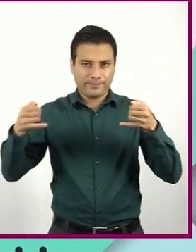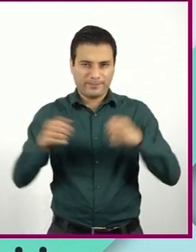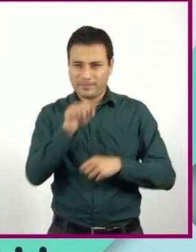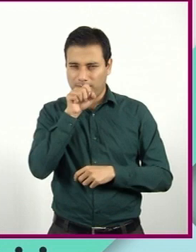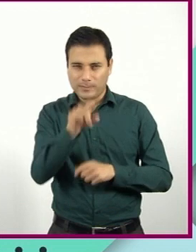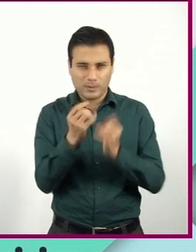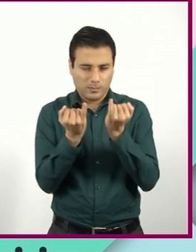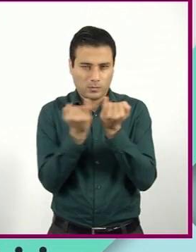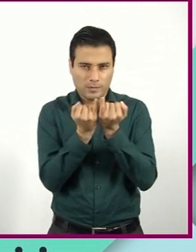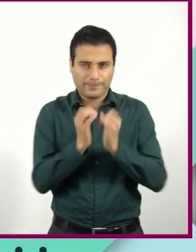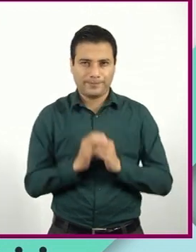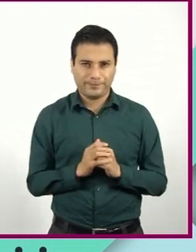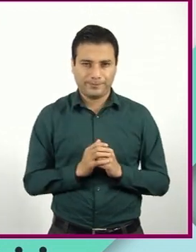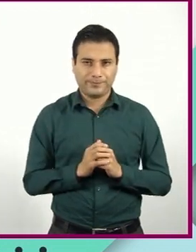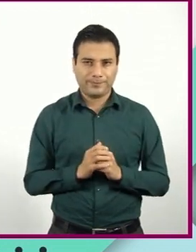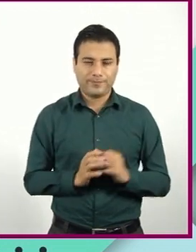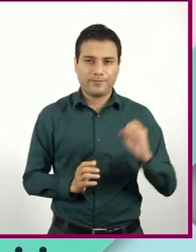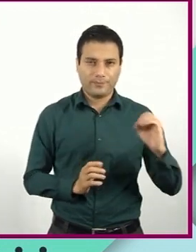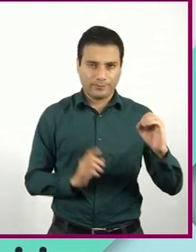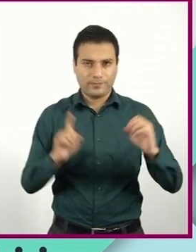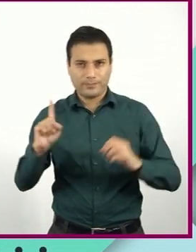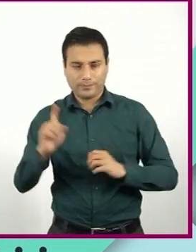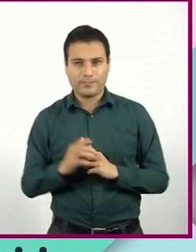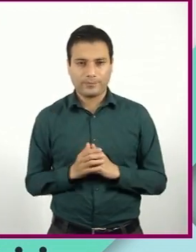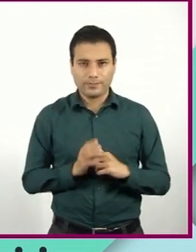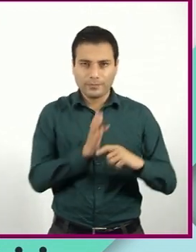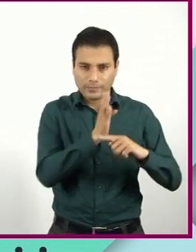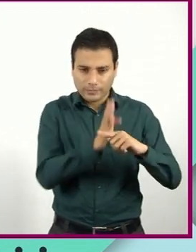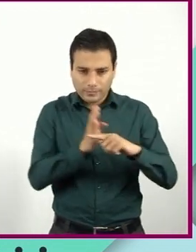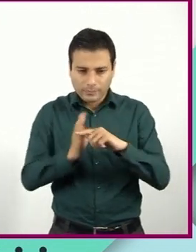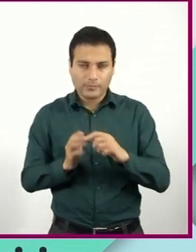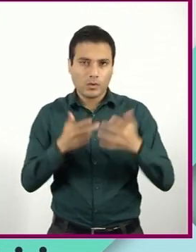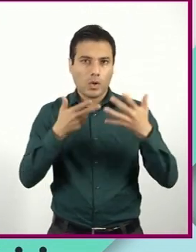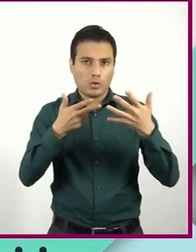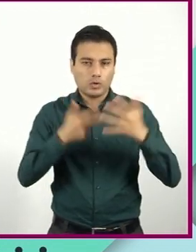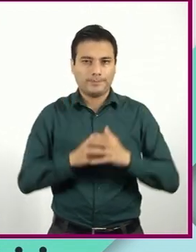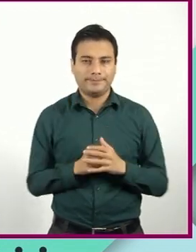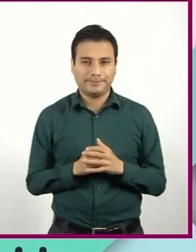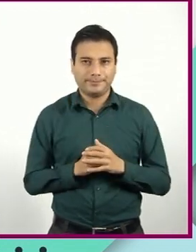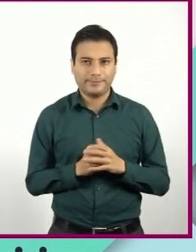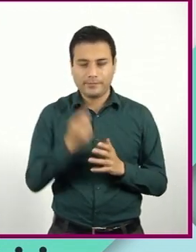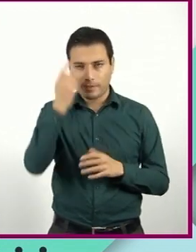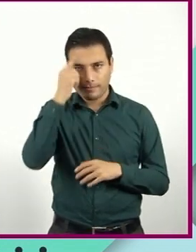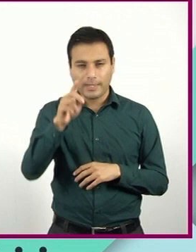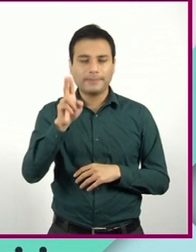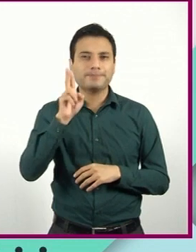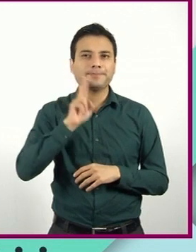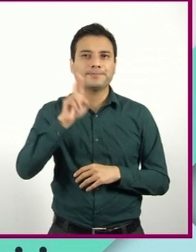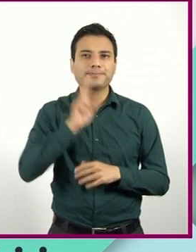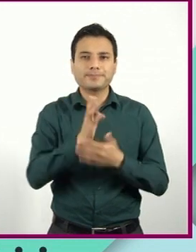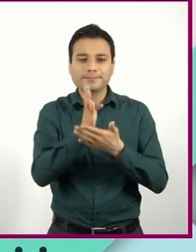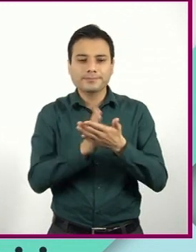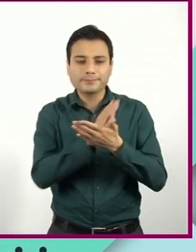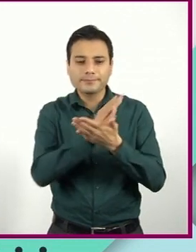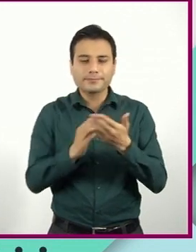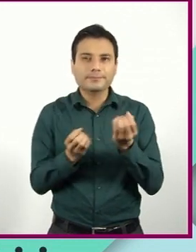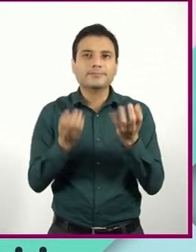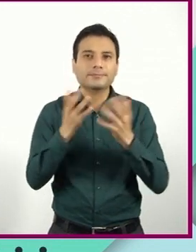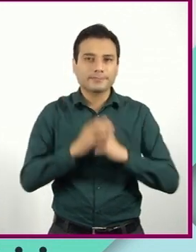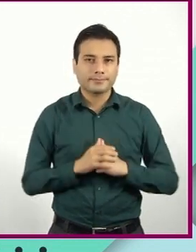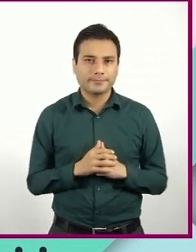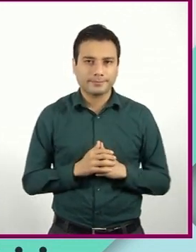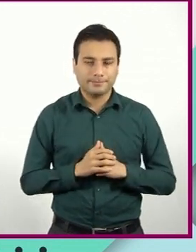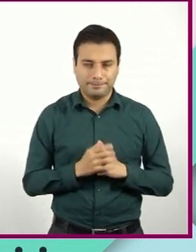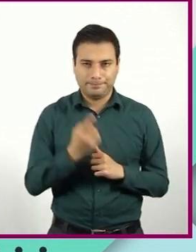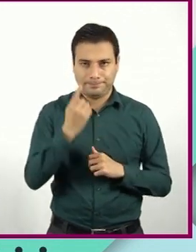exactamente igual, dividiremos, pero ahora en octavos, para encontrar las fracciones equivalentes a 1/4 y